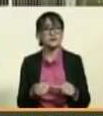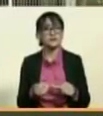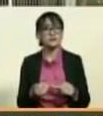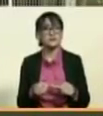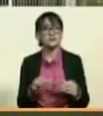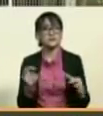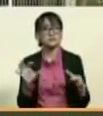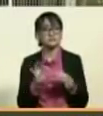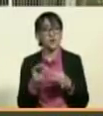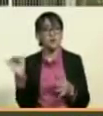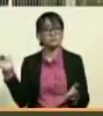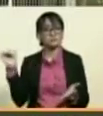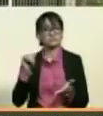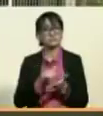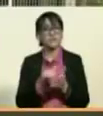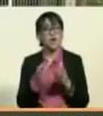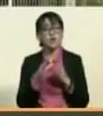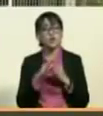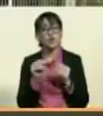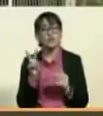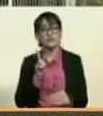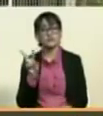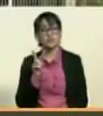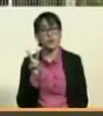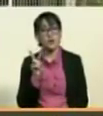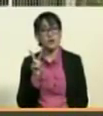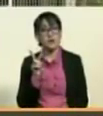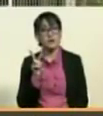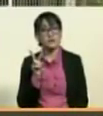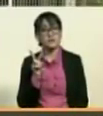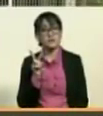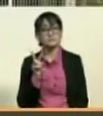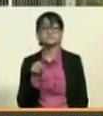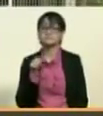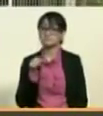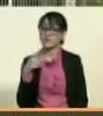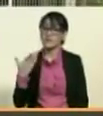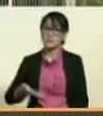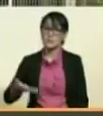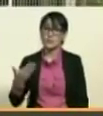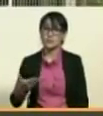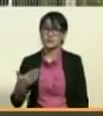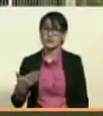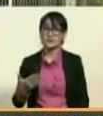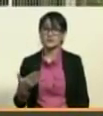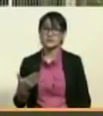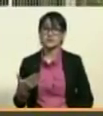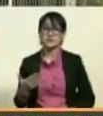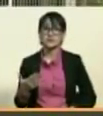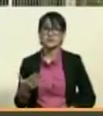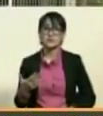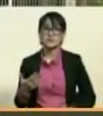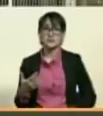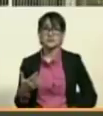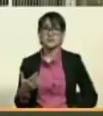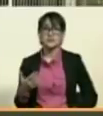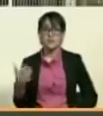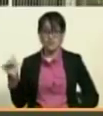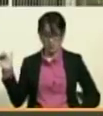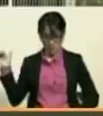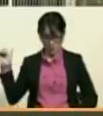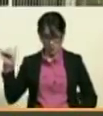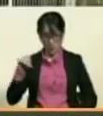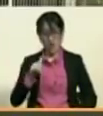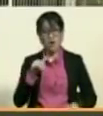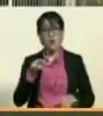conexión aérea con todo el país. Muy importante. Va a haber un vuelo de Conviasa todos los lunes